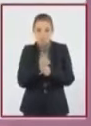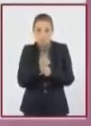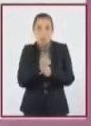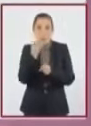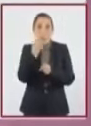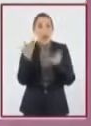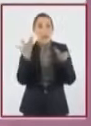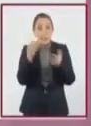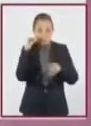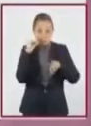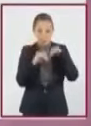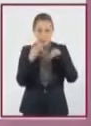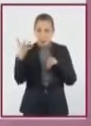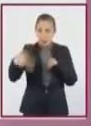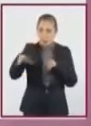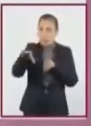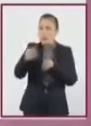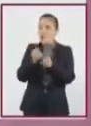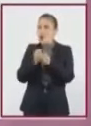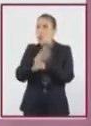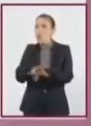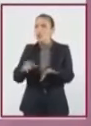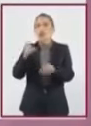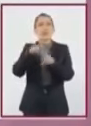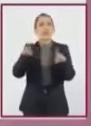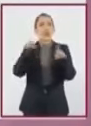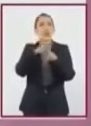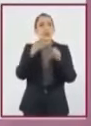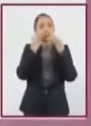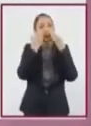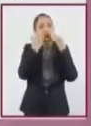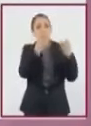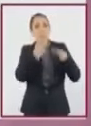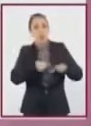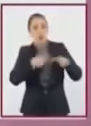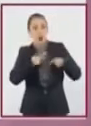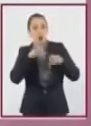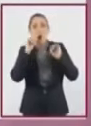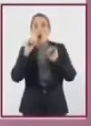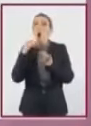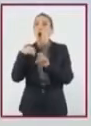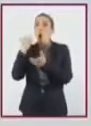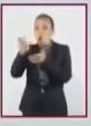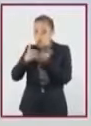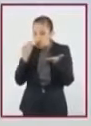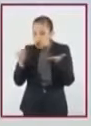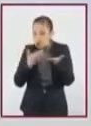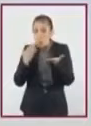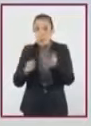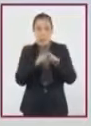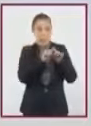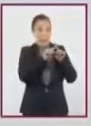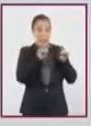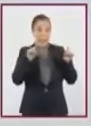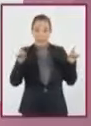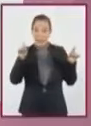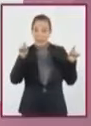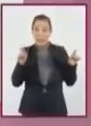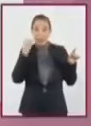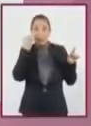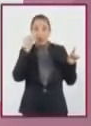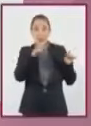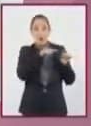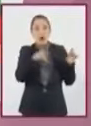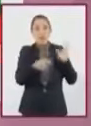realizarlas, es necesario buscar información en diversos testimonios o fuentes históricas. La línea del tiempo es